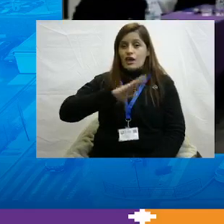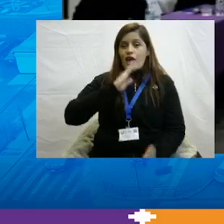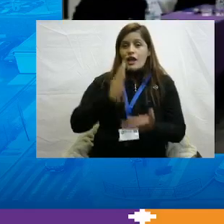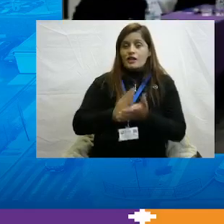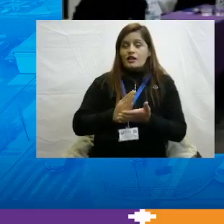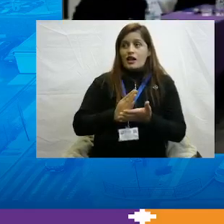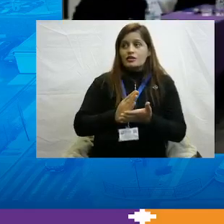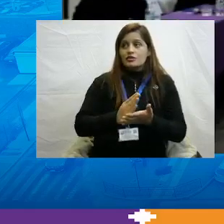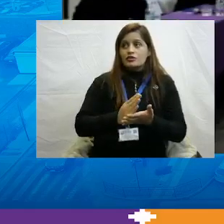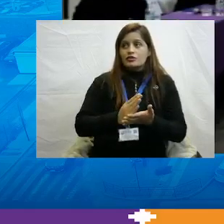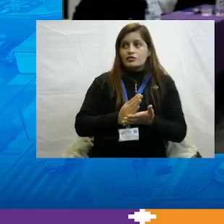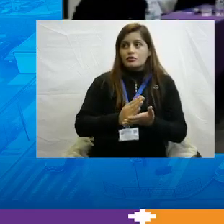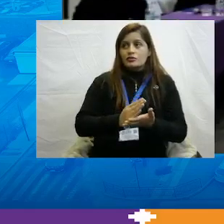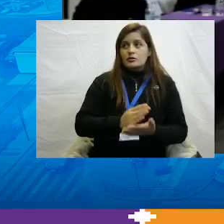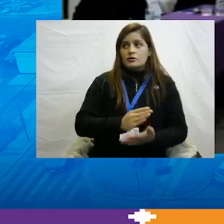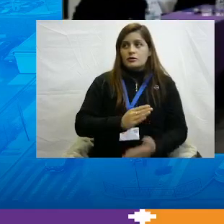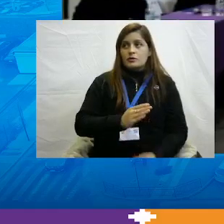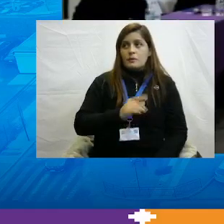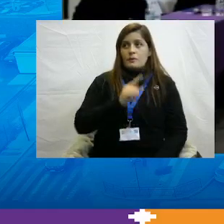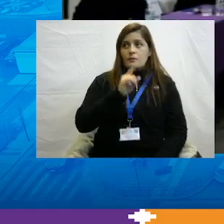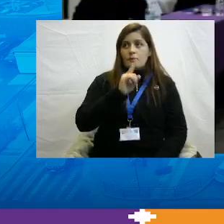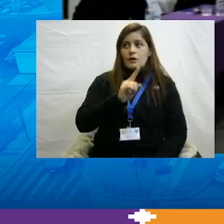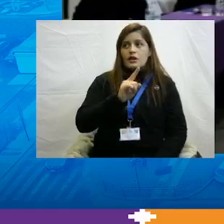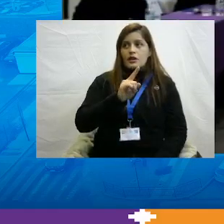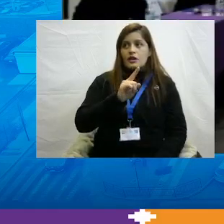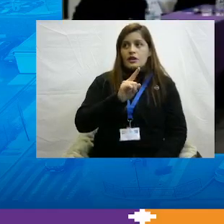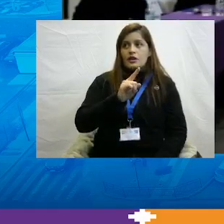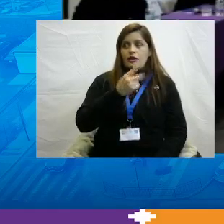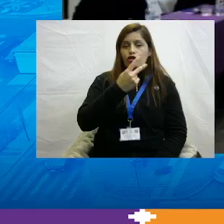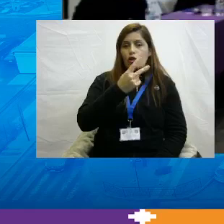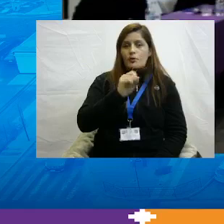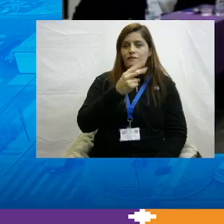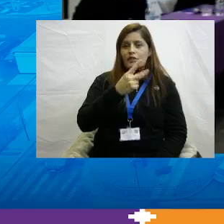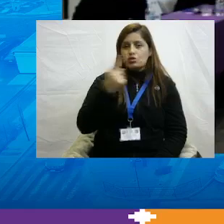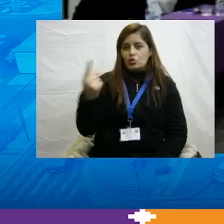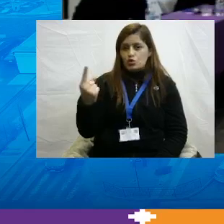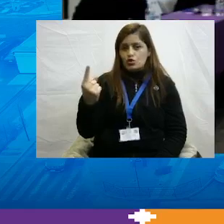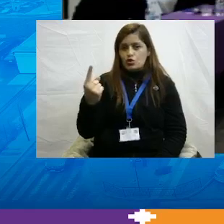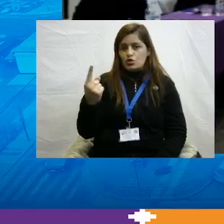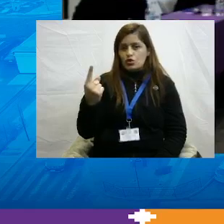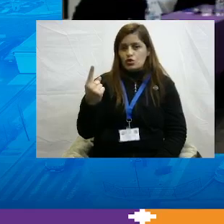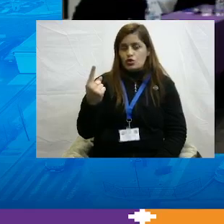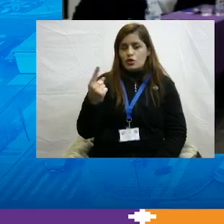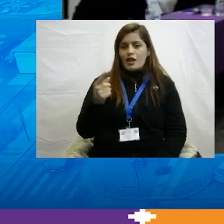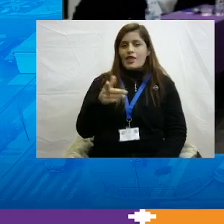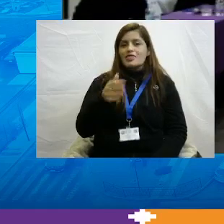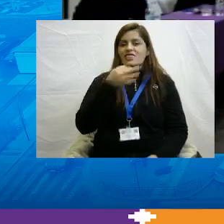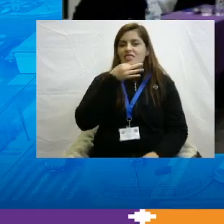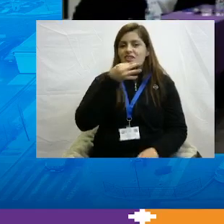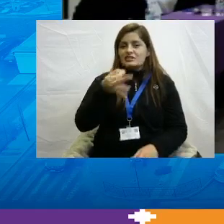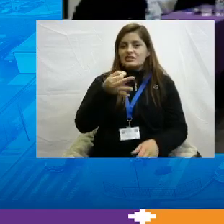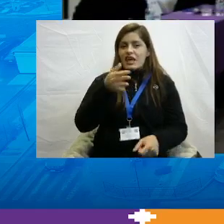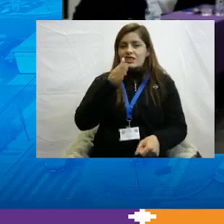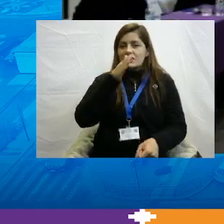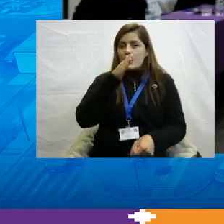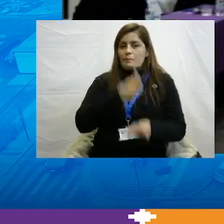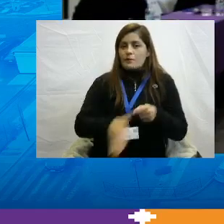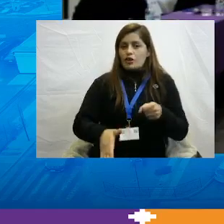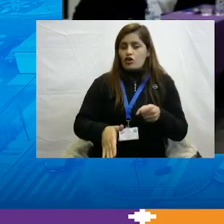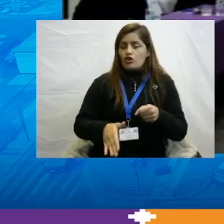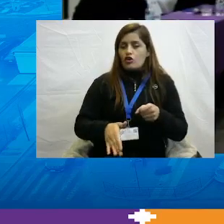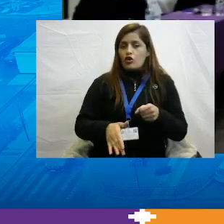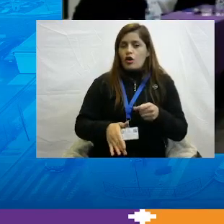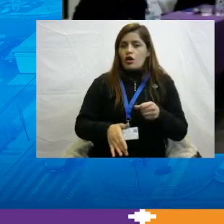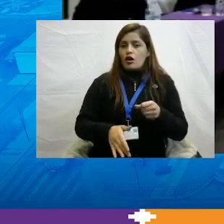de abril de 1921, señala que el término de la relación laboral fue a través de un despido verbal.